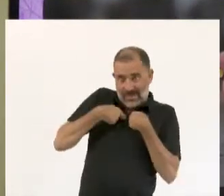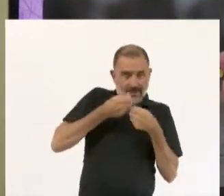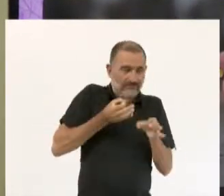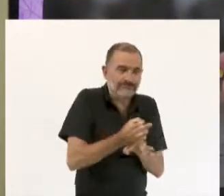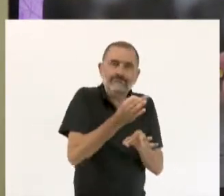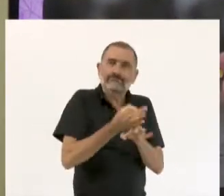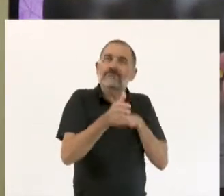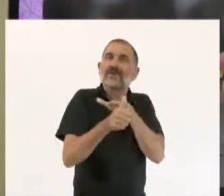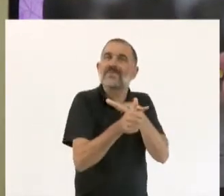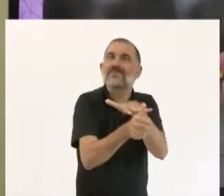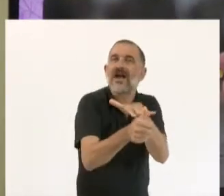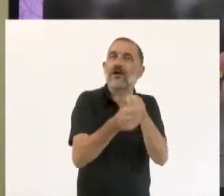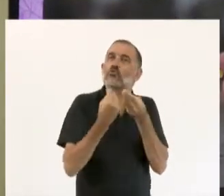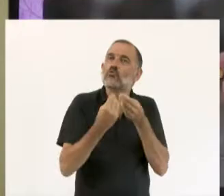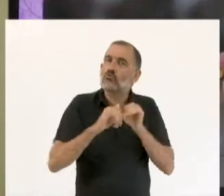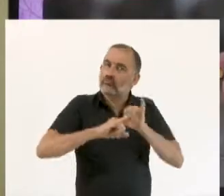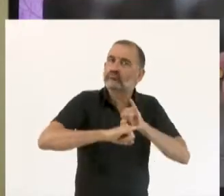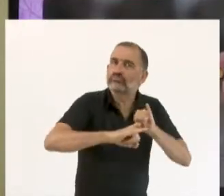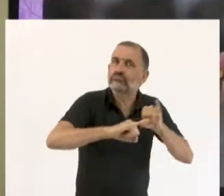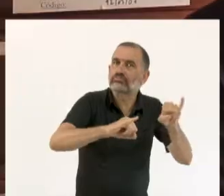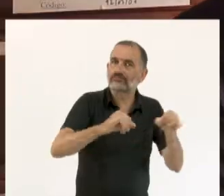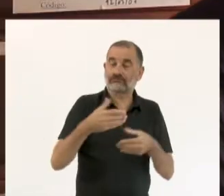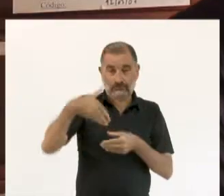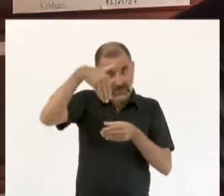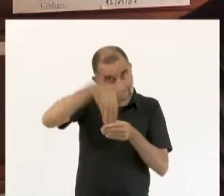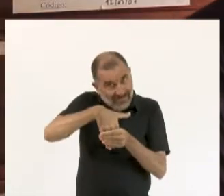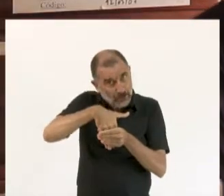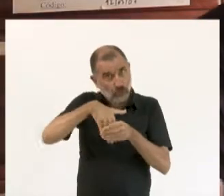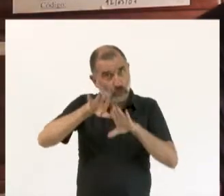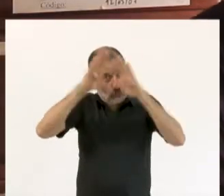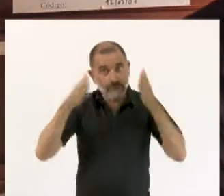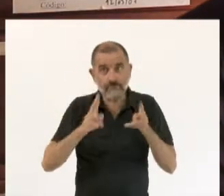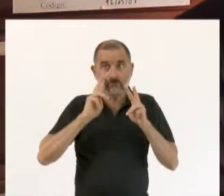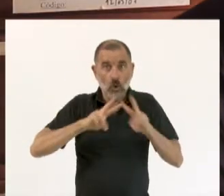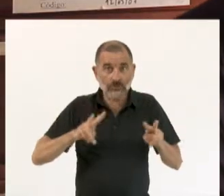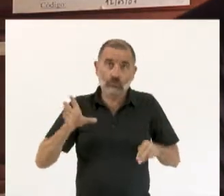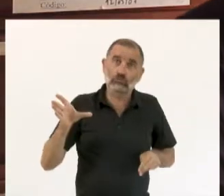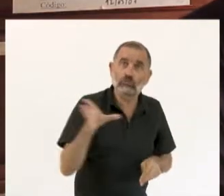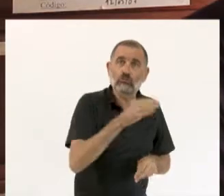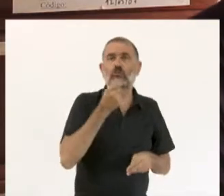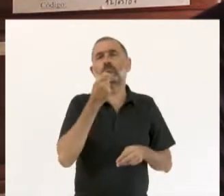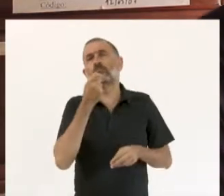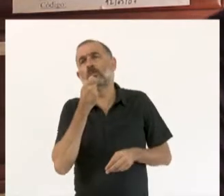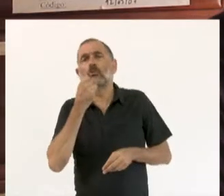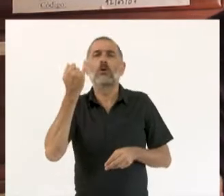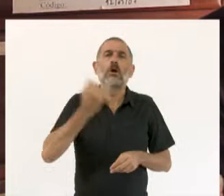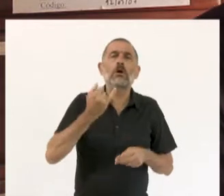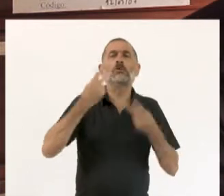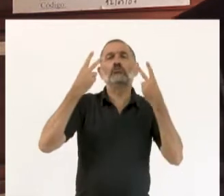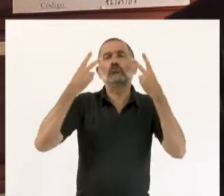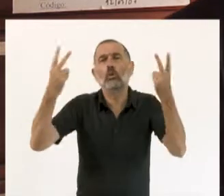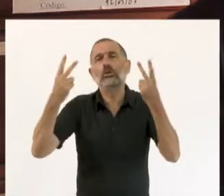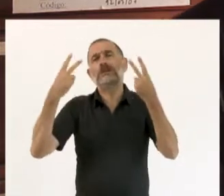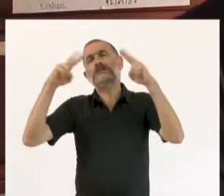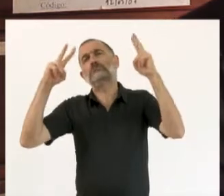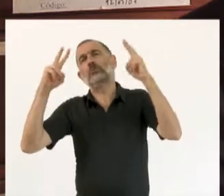de también, no solamente de los que estamos en el museo, sino para todos los prestadores de servicios turísticos, porque tratamos de transmitirles también